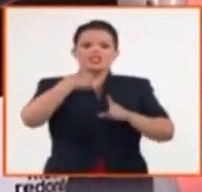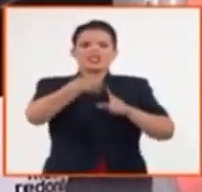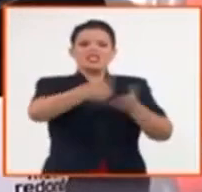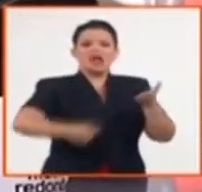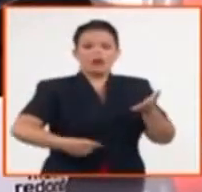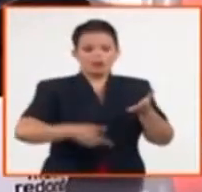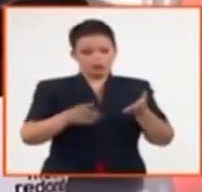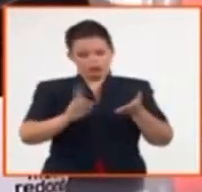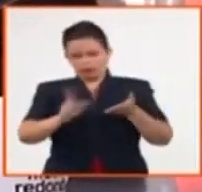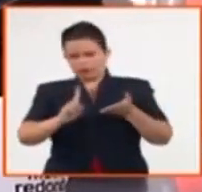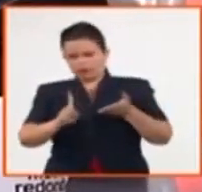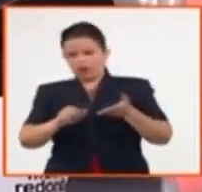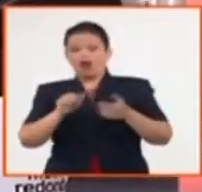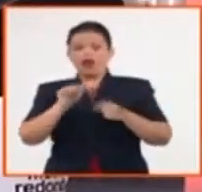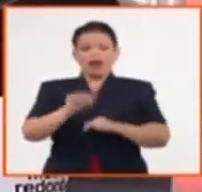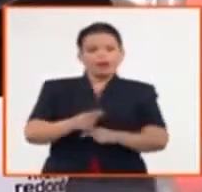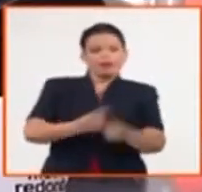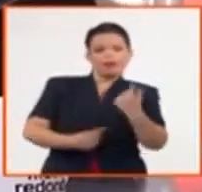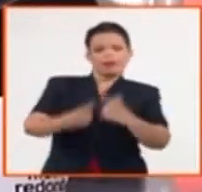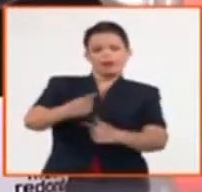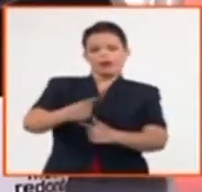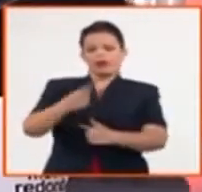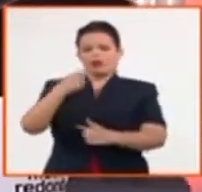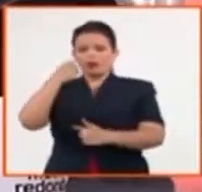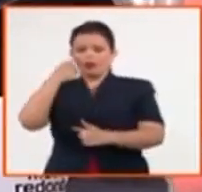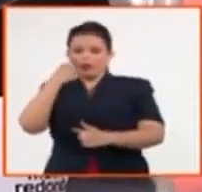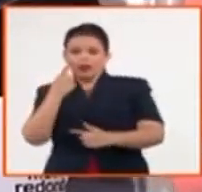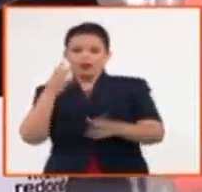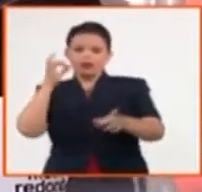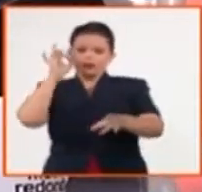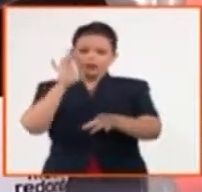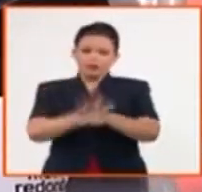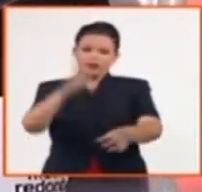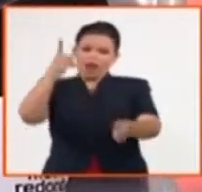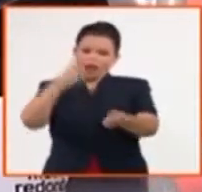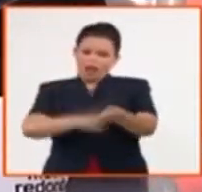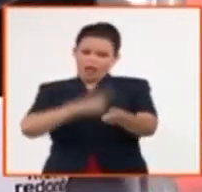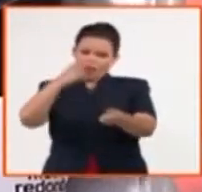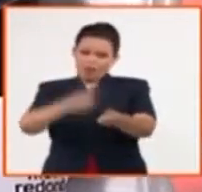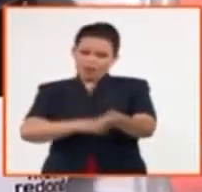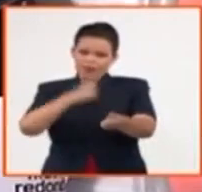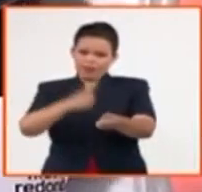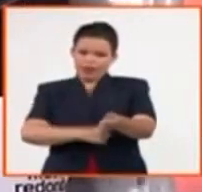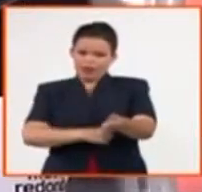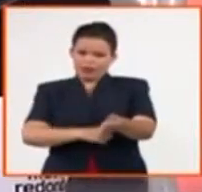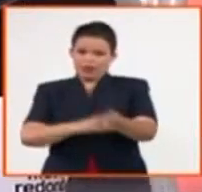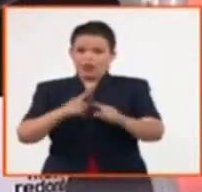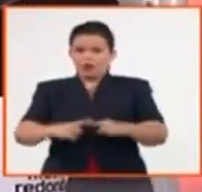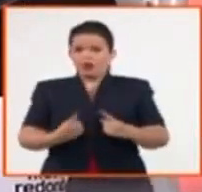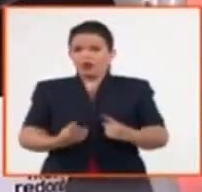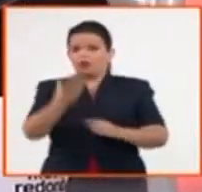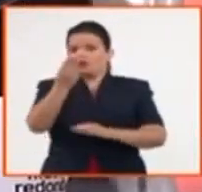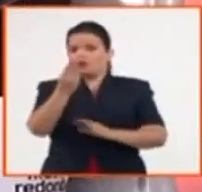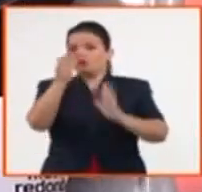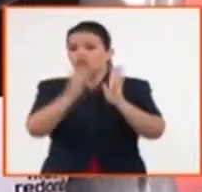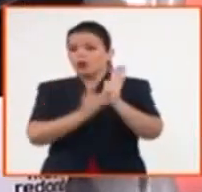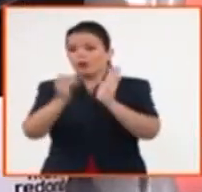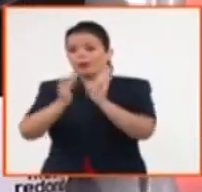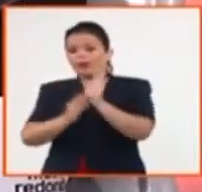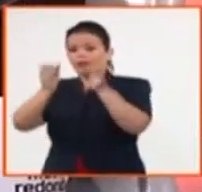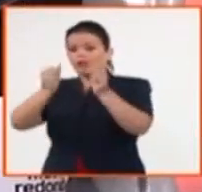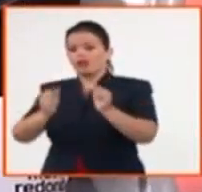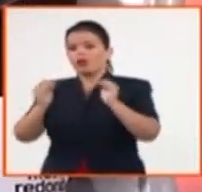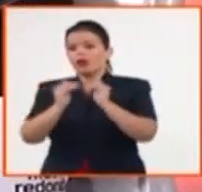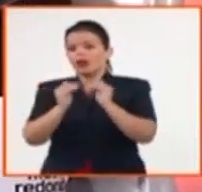lo afectivo, lo psicológico, es adaptarnos juntos, meses que hemos estado fuera de las escuelas, maestros y estudiantes, todos juntos